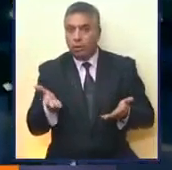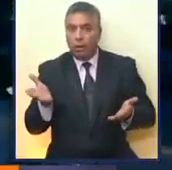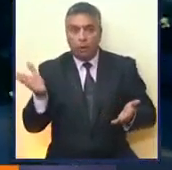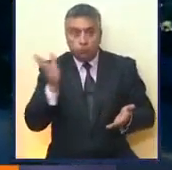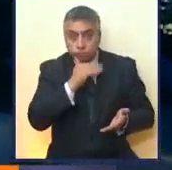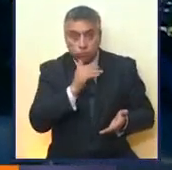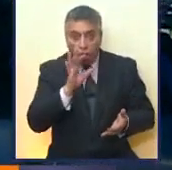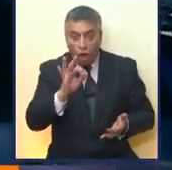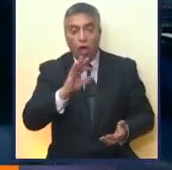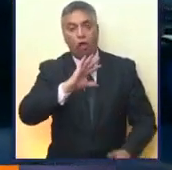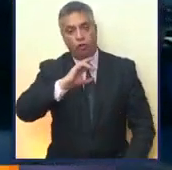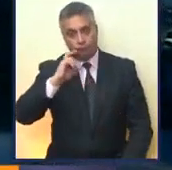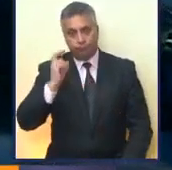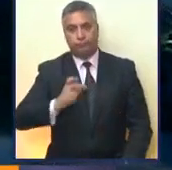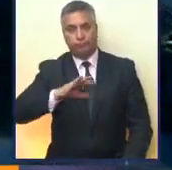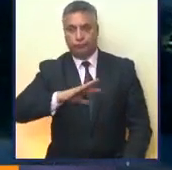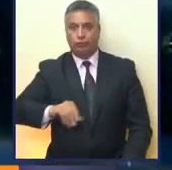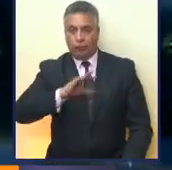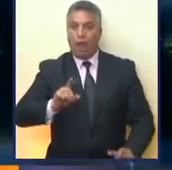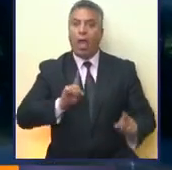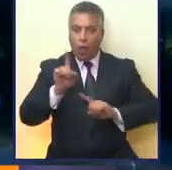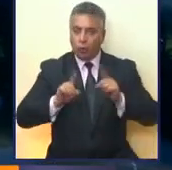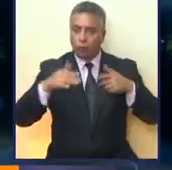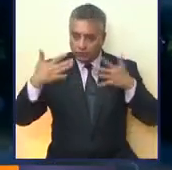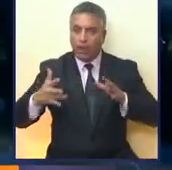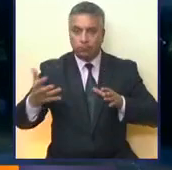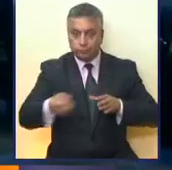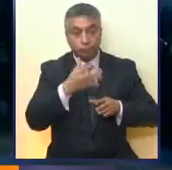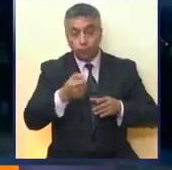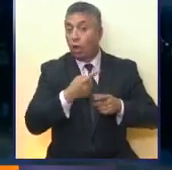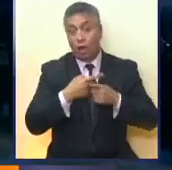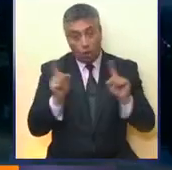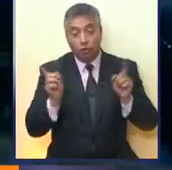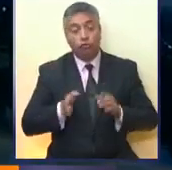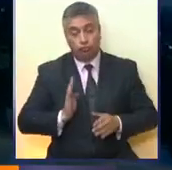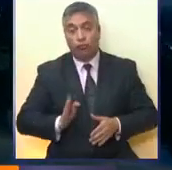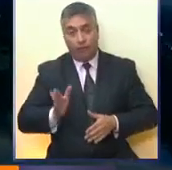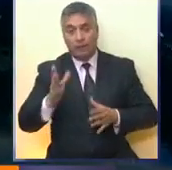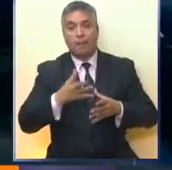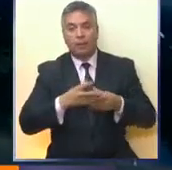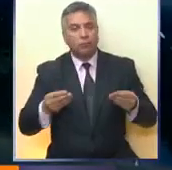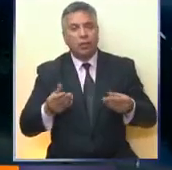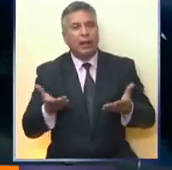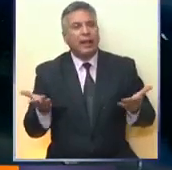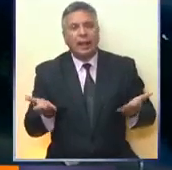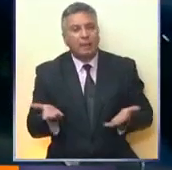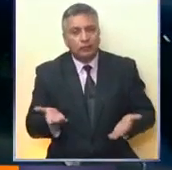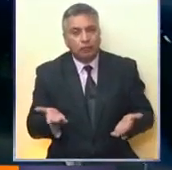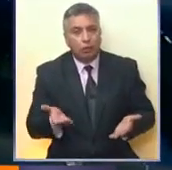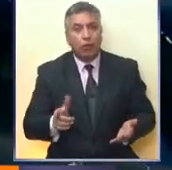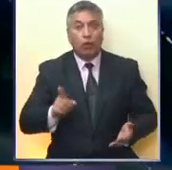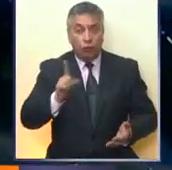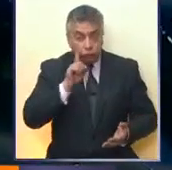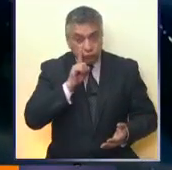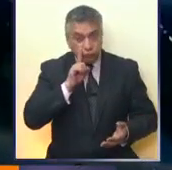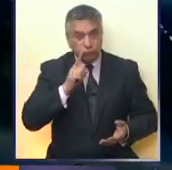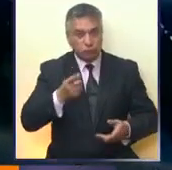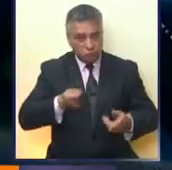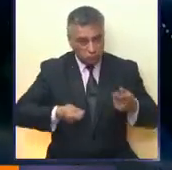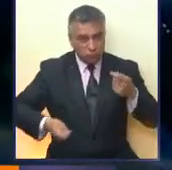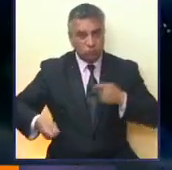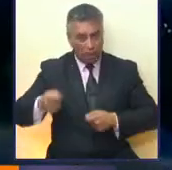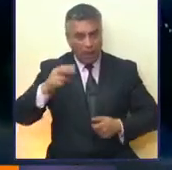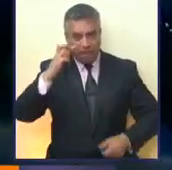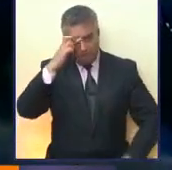robados. Algunos se han podido recuperar, pero otros permanecen perdidos. ¿Qué pasó con ellos? ¿Existe un mercado negro para el